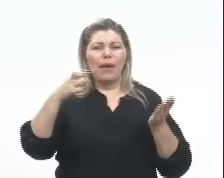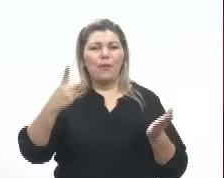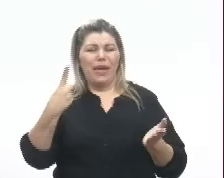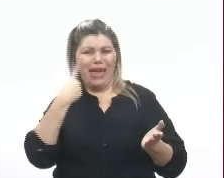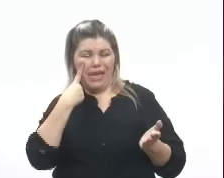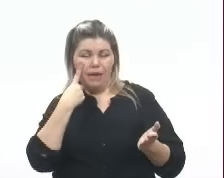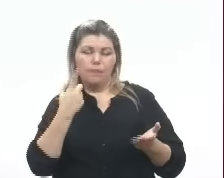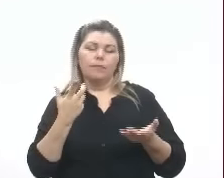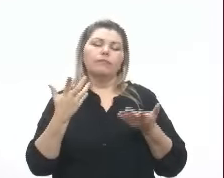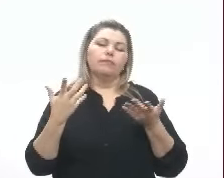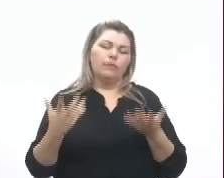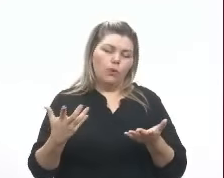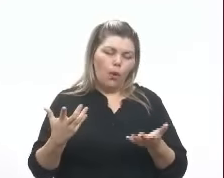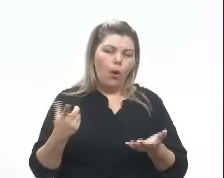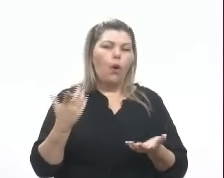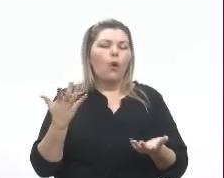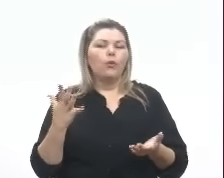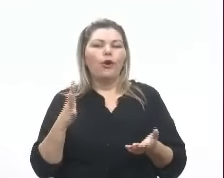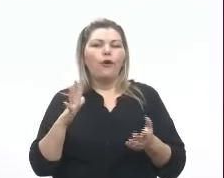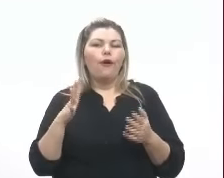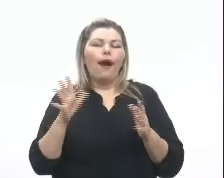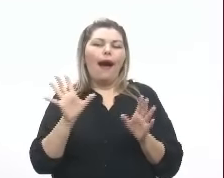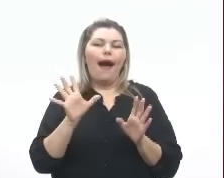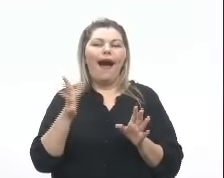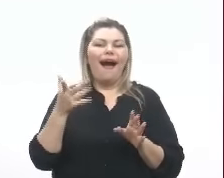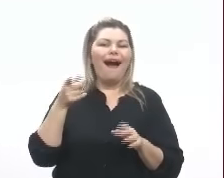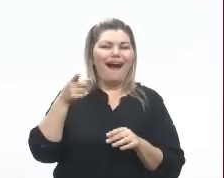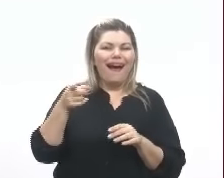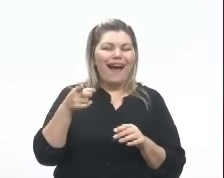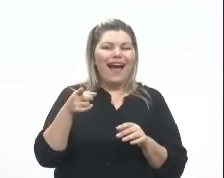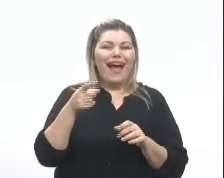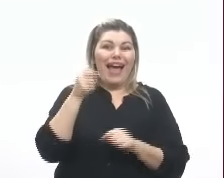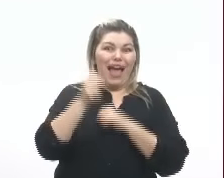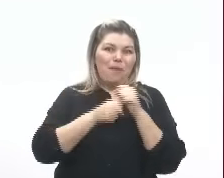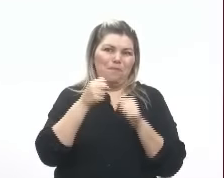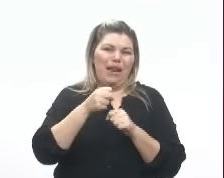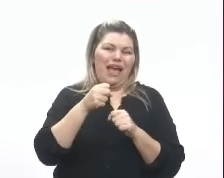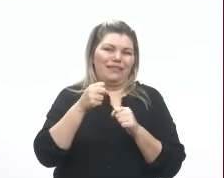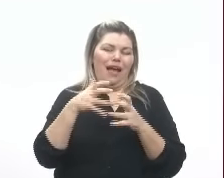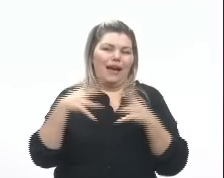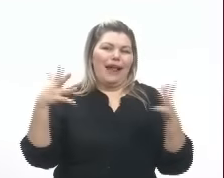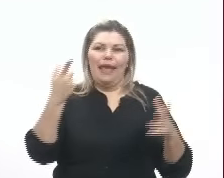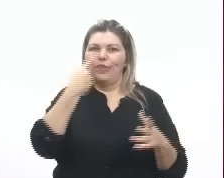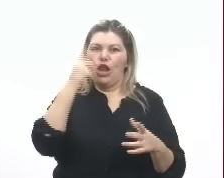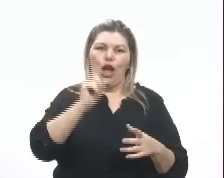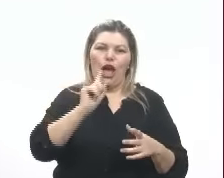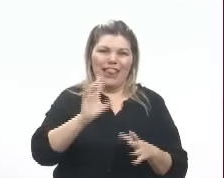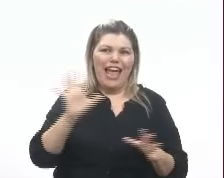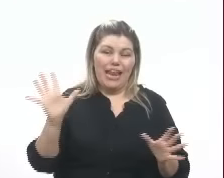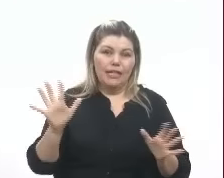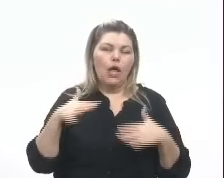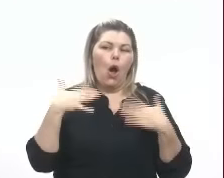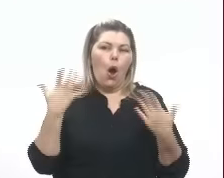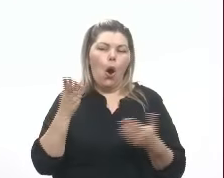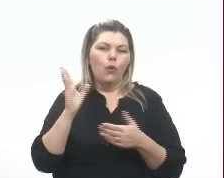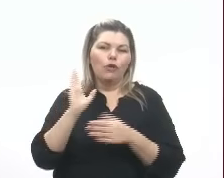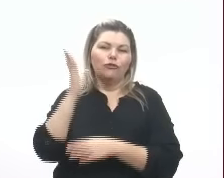Que por supuesto que, como no coincide con los intereses de las grandes acá, obviamente, le dan mañana, tarde y